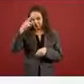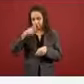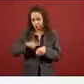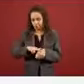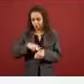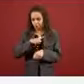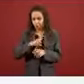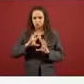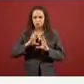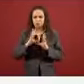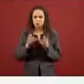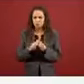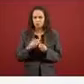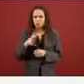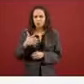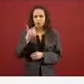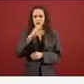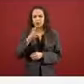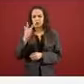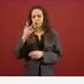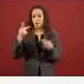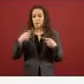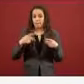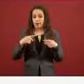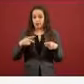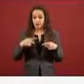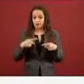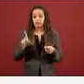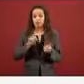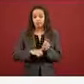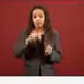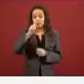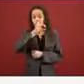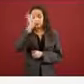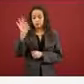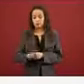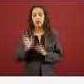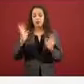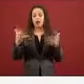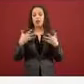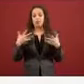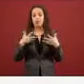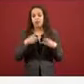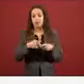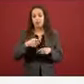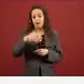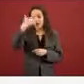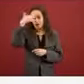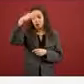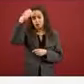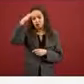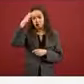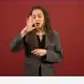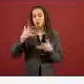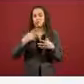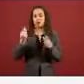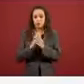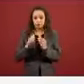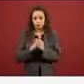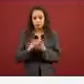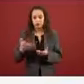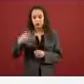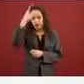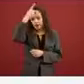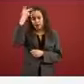son en promedio 750 personas, el 100% está capacitado. Me refiero a médicos y enfermeras, personal